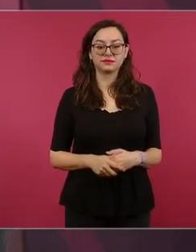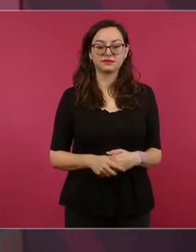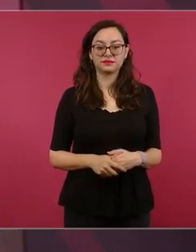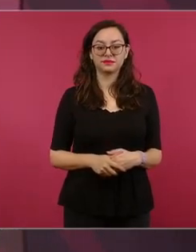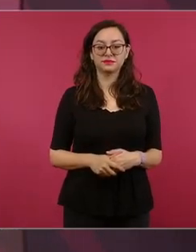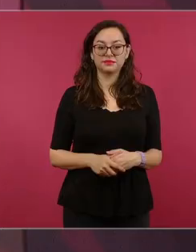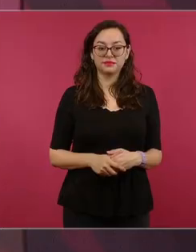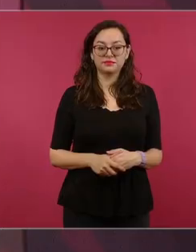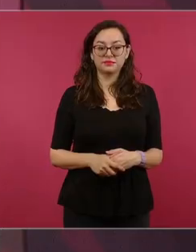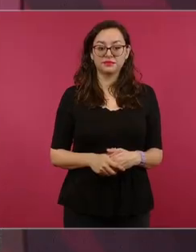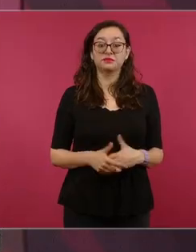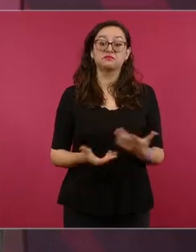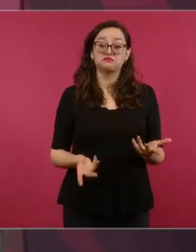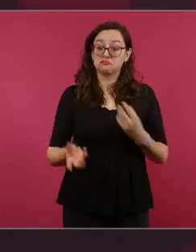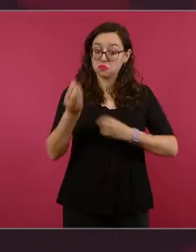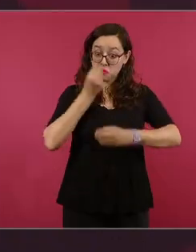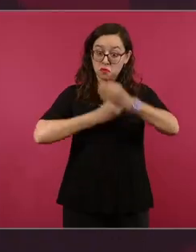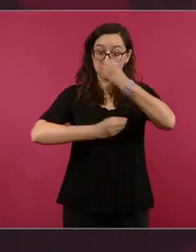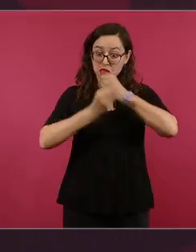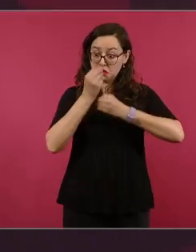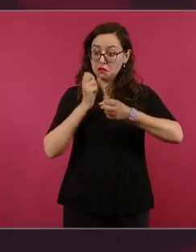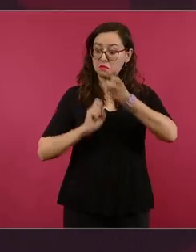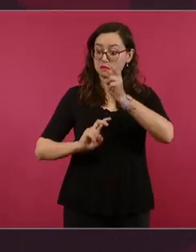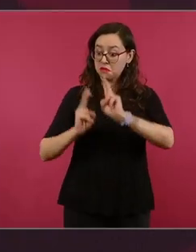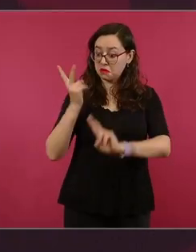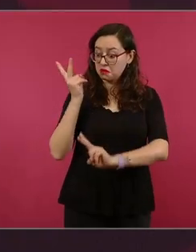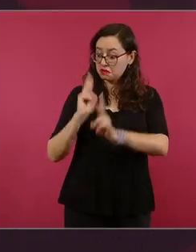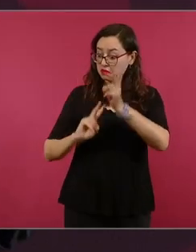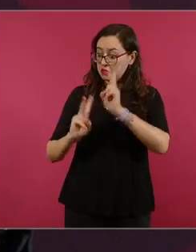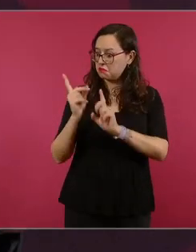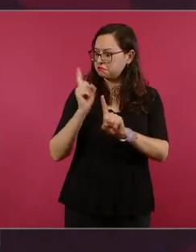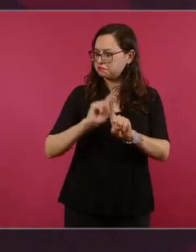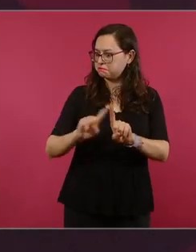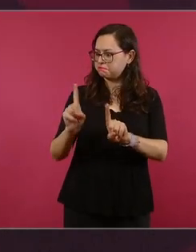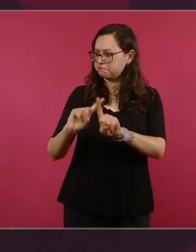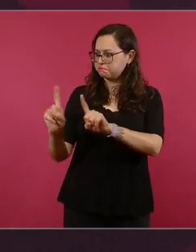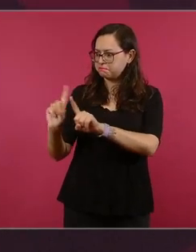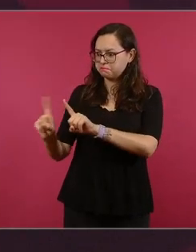mucha comida vegetariana, de lo más variado.